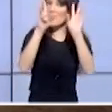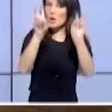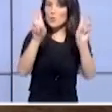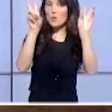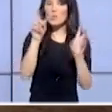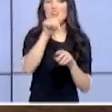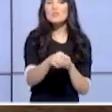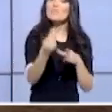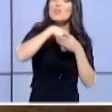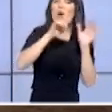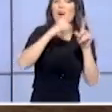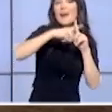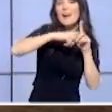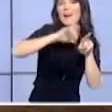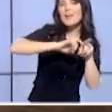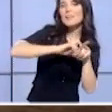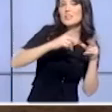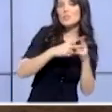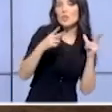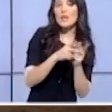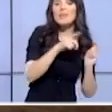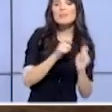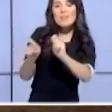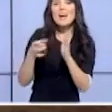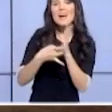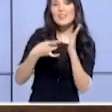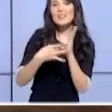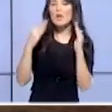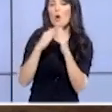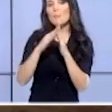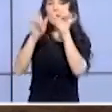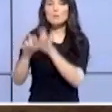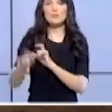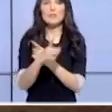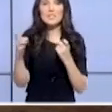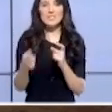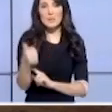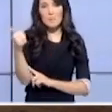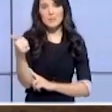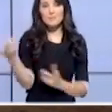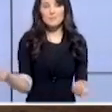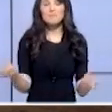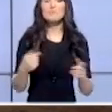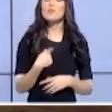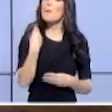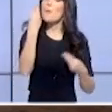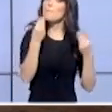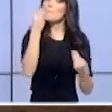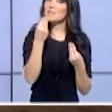marcado carácter social facilitará el acceso a un hogar de las personas que más lo